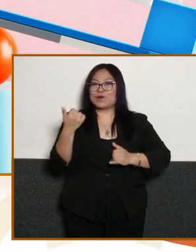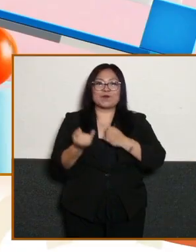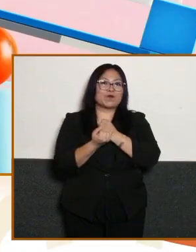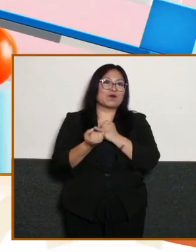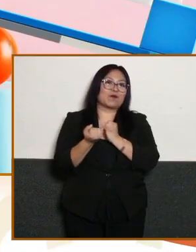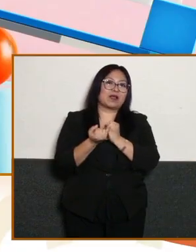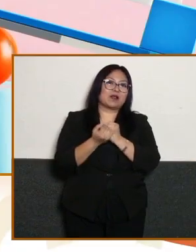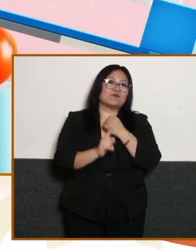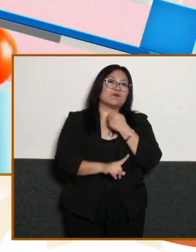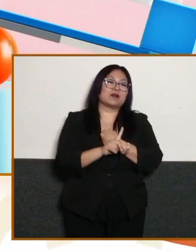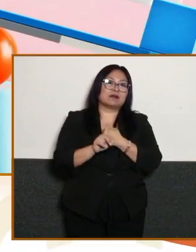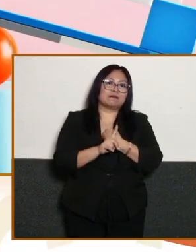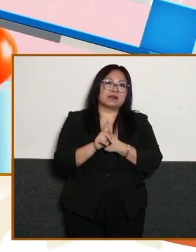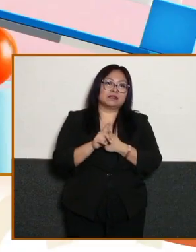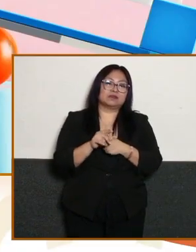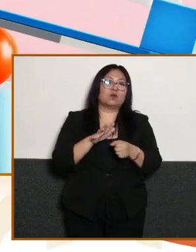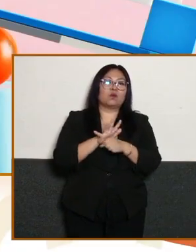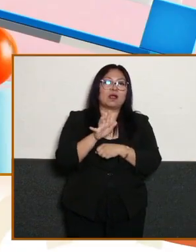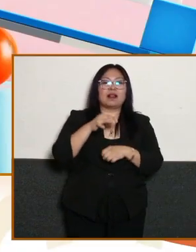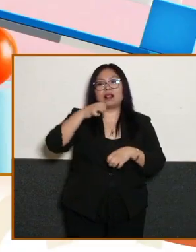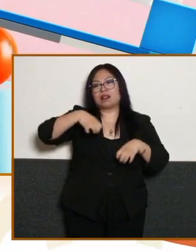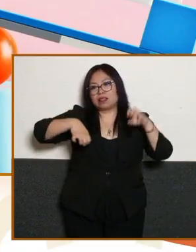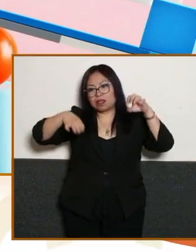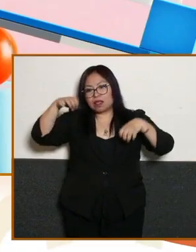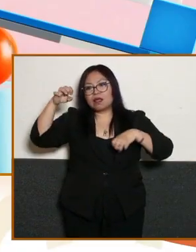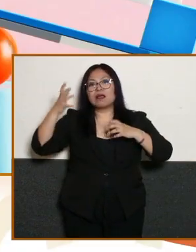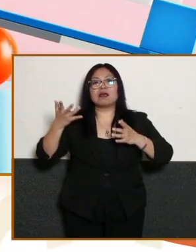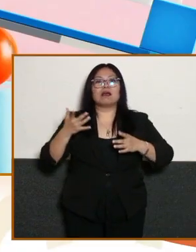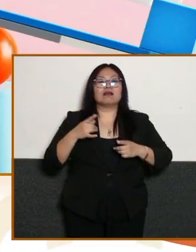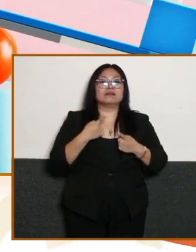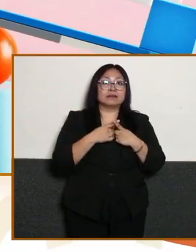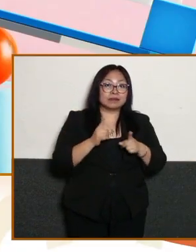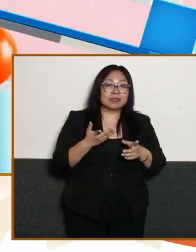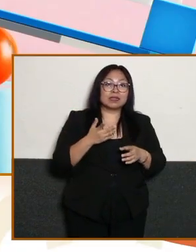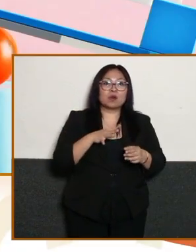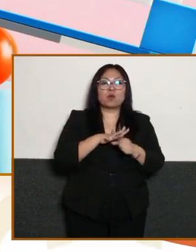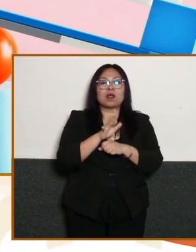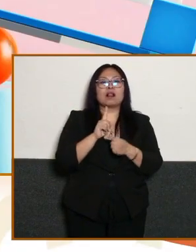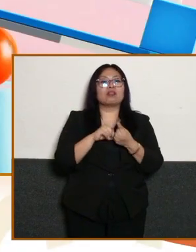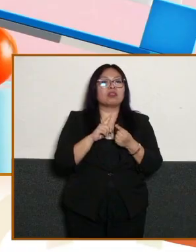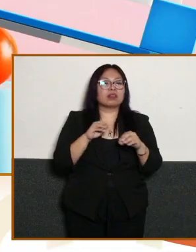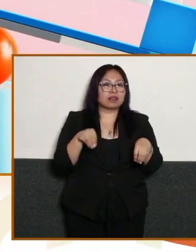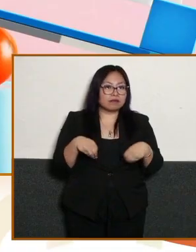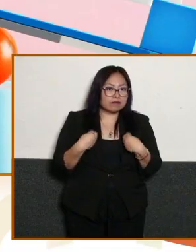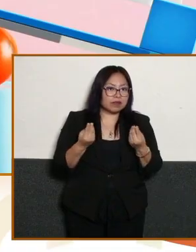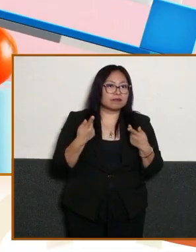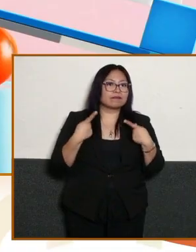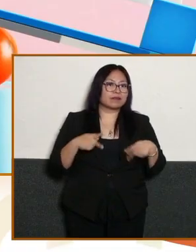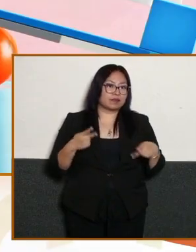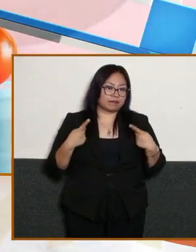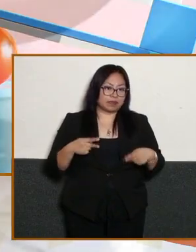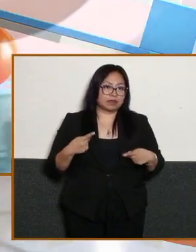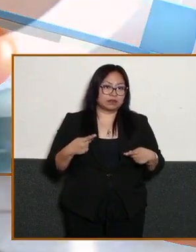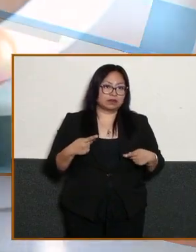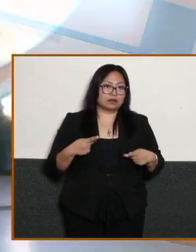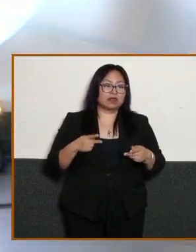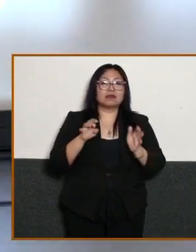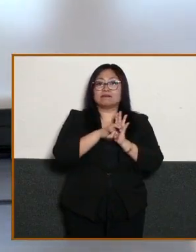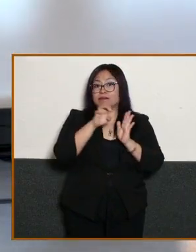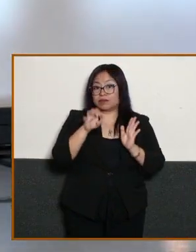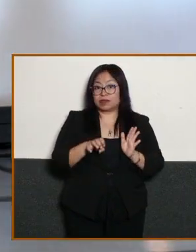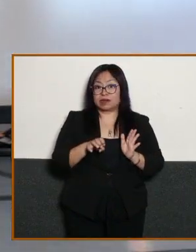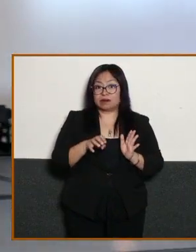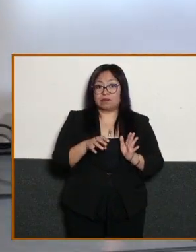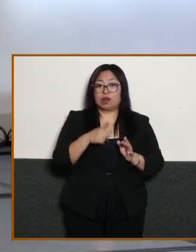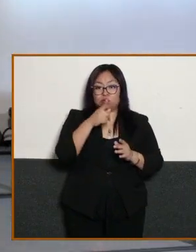Por ejemplo, rangos de edad. Por ejemplo, dónde vive la persona. Entonces, por ejemplo, imagínense para dar